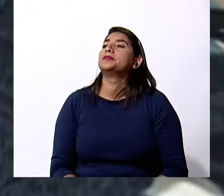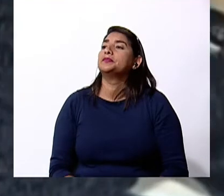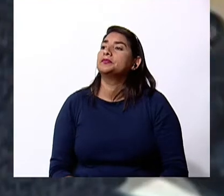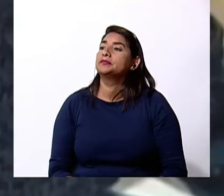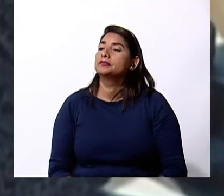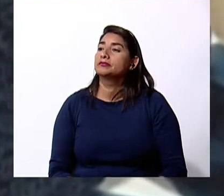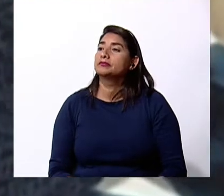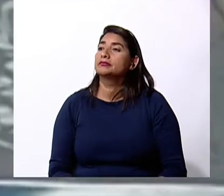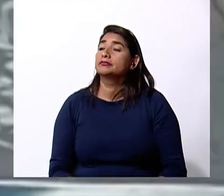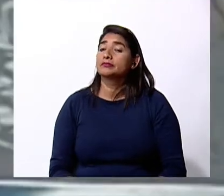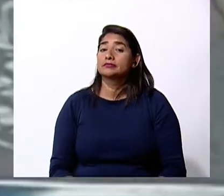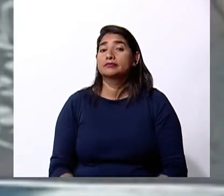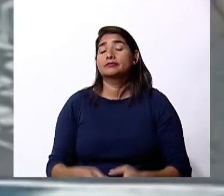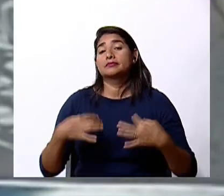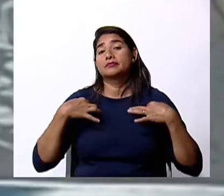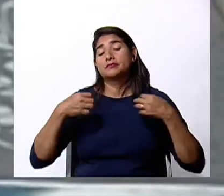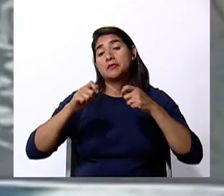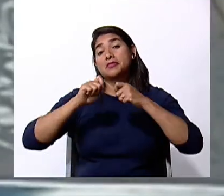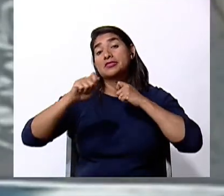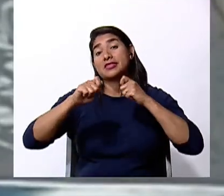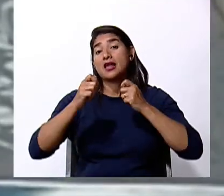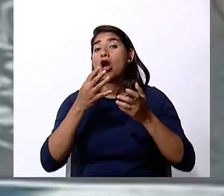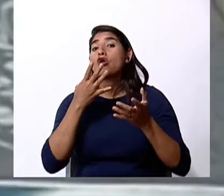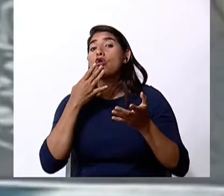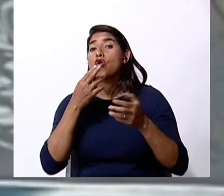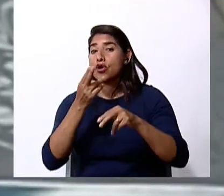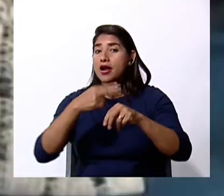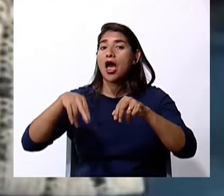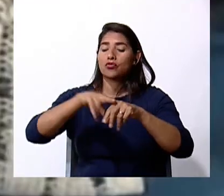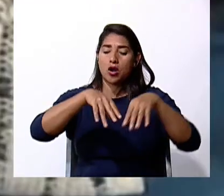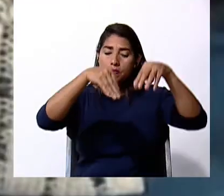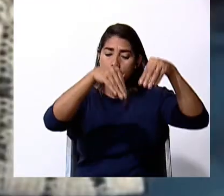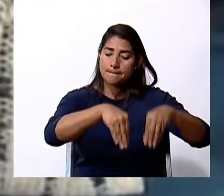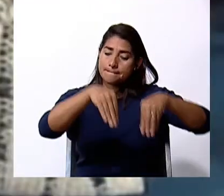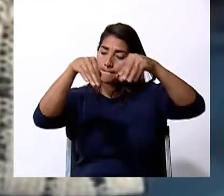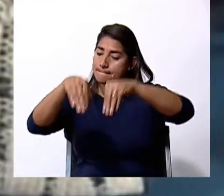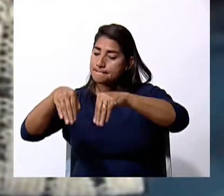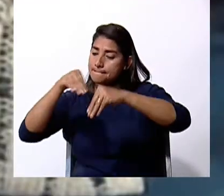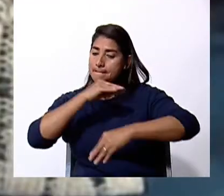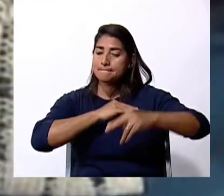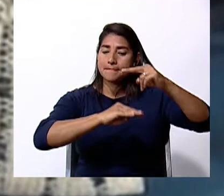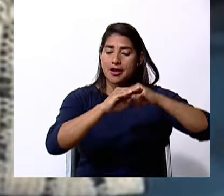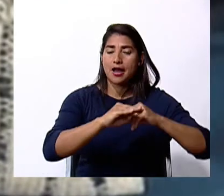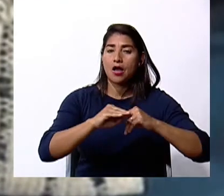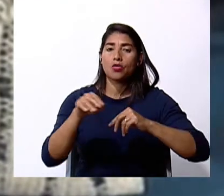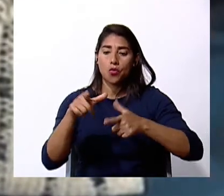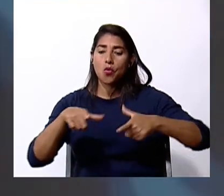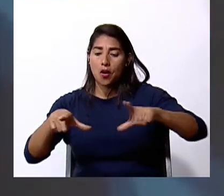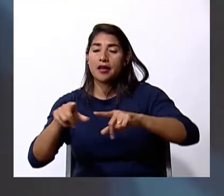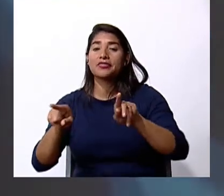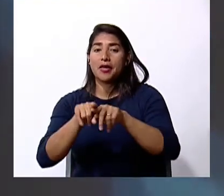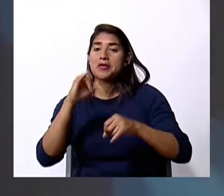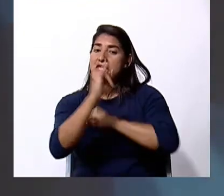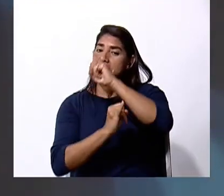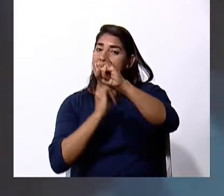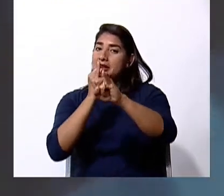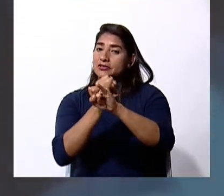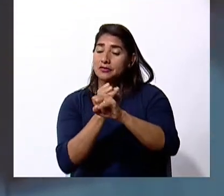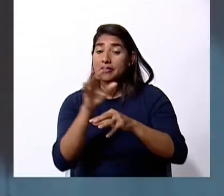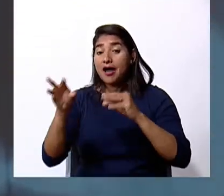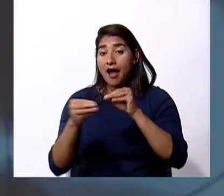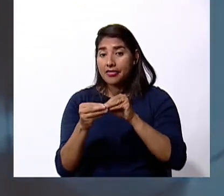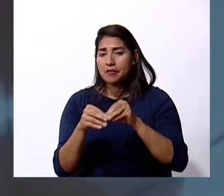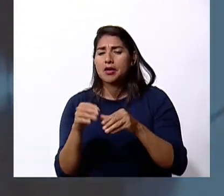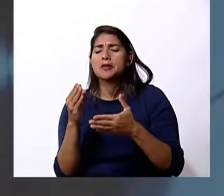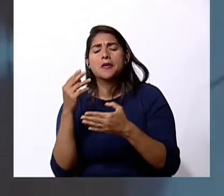Las prendas con colorante natural están teniendo demanda en el mercado local e internacional, e incluso se están